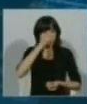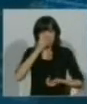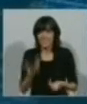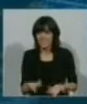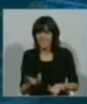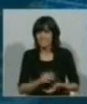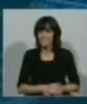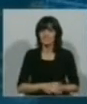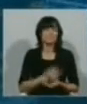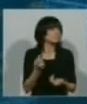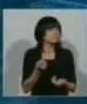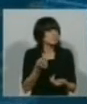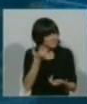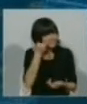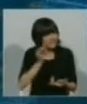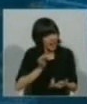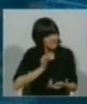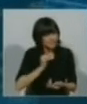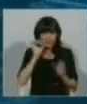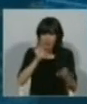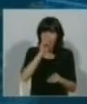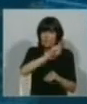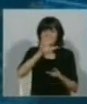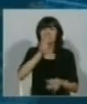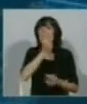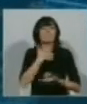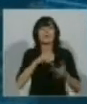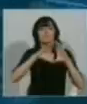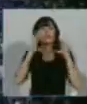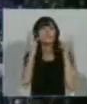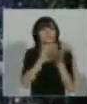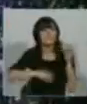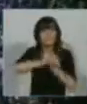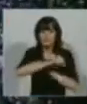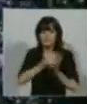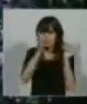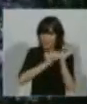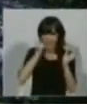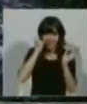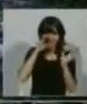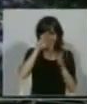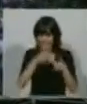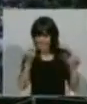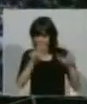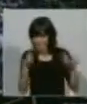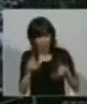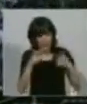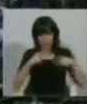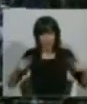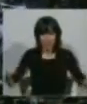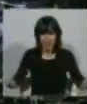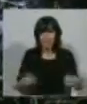Digamos. Un mundial, claro. Un mundial en blanco y negro, como en el 78. Claro. Que lo vimos en blanco y negro. Para